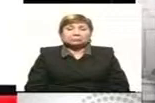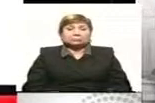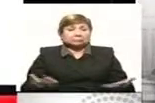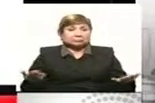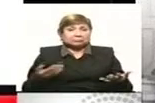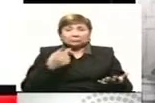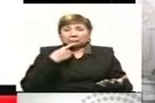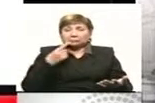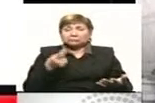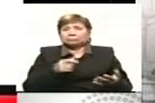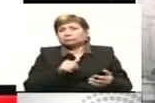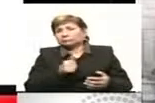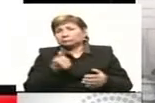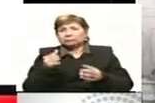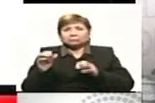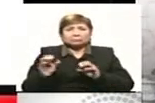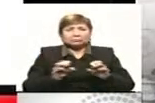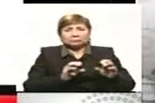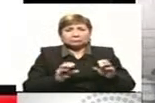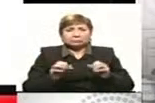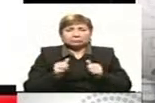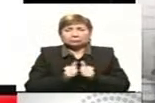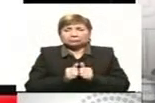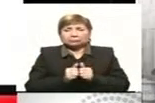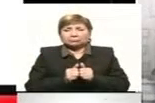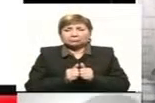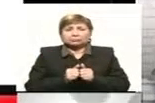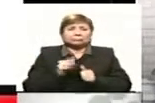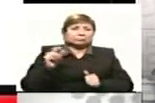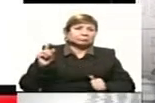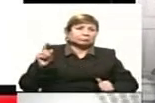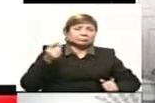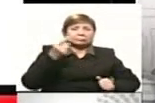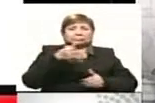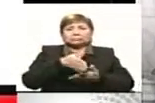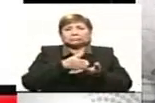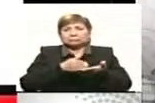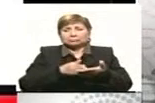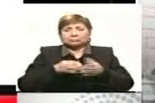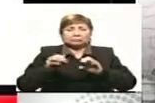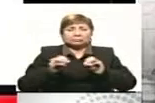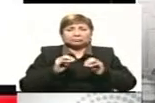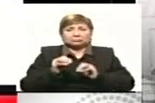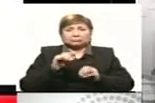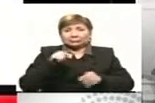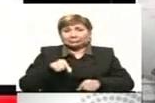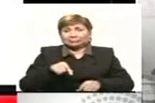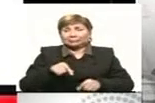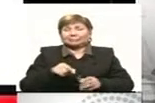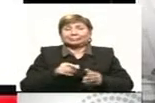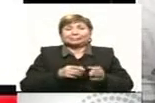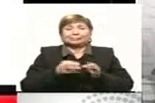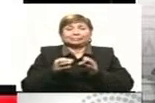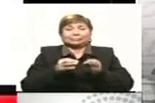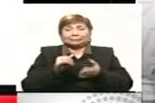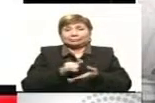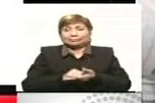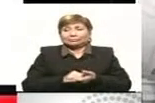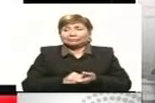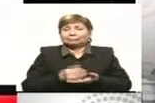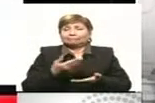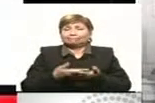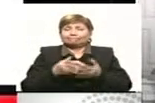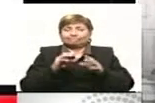Estas son otras actividades, digamos, aquí era la primera parte de la lista de actividades, aquí continúa